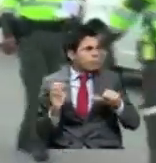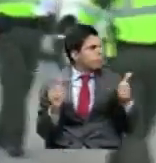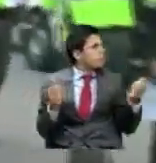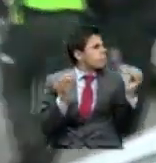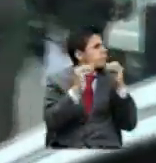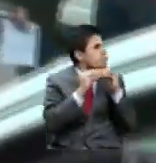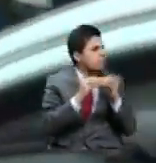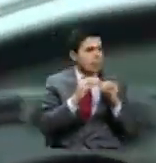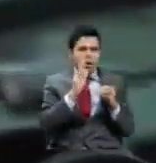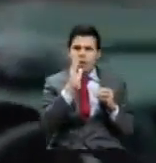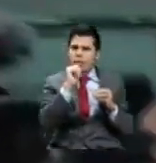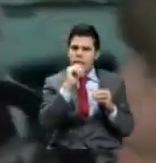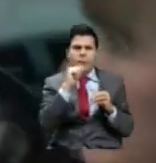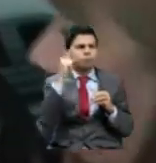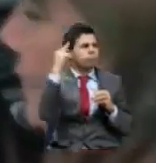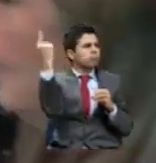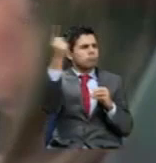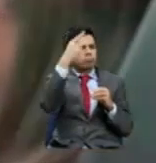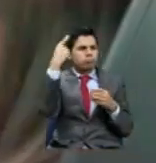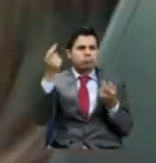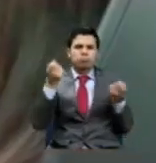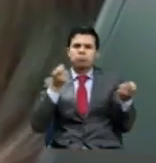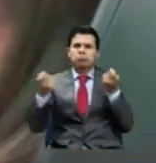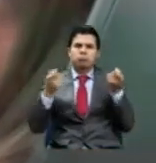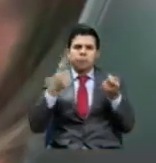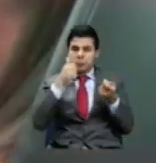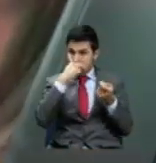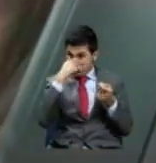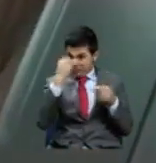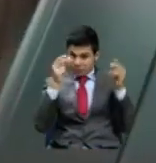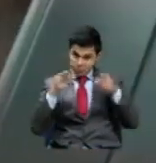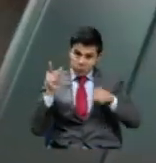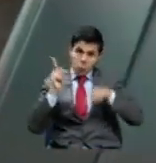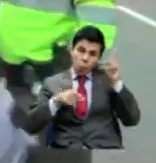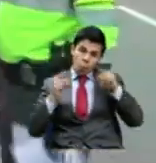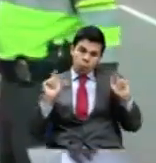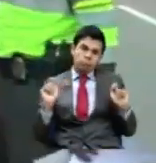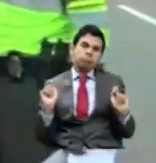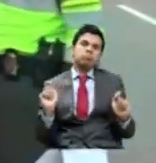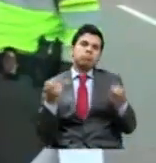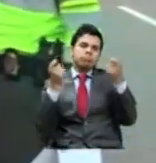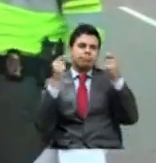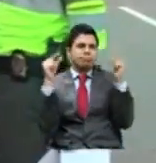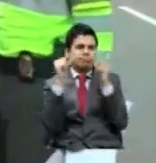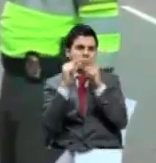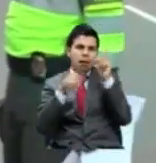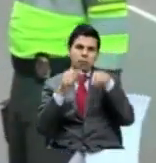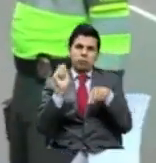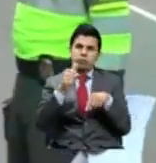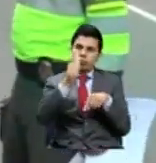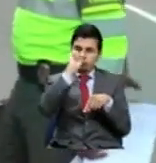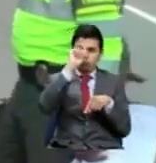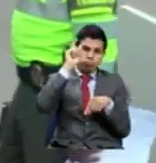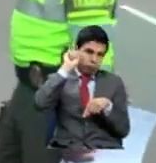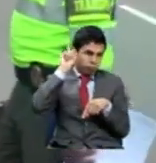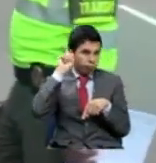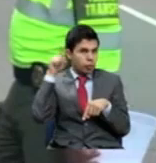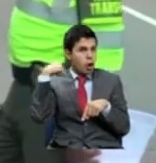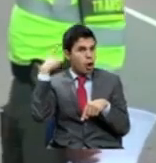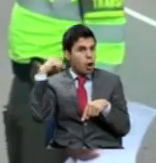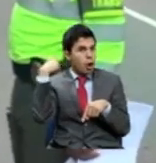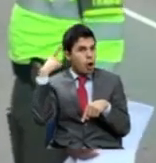corredores viales en términos generales fue controlada y los que no se salvaron fueron los irresponsables que aún siguen manejando en estado de